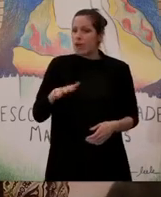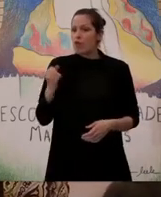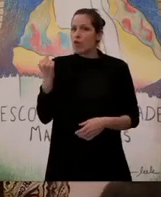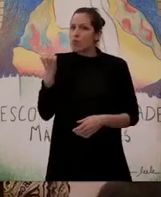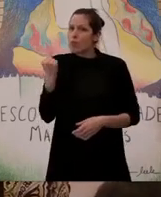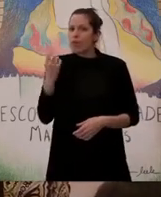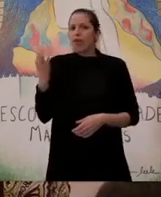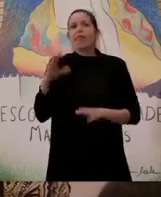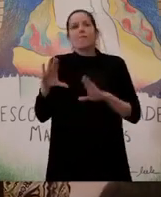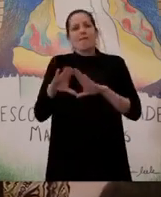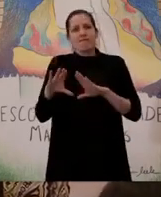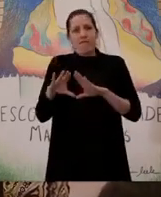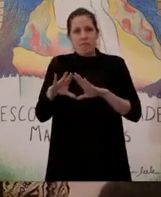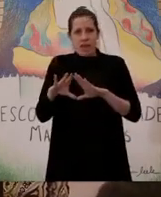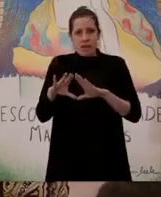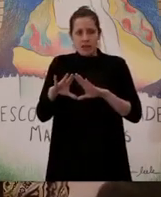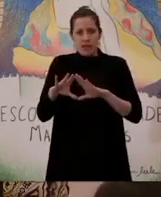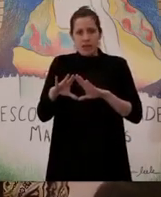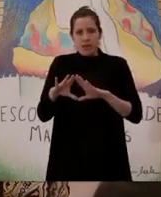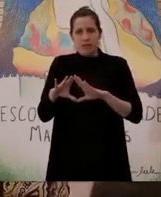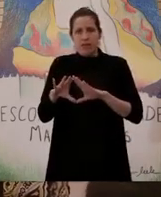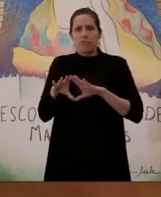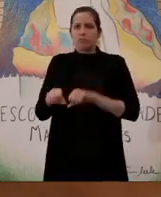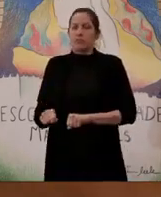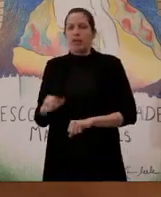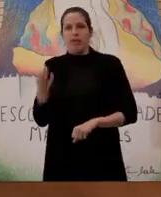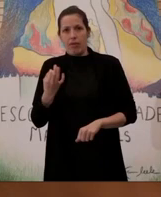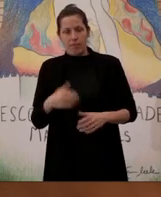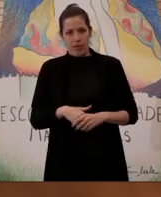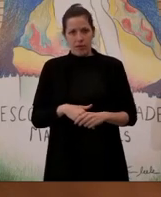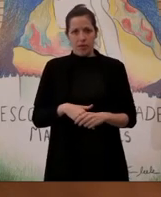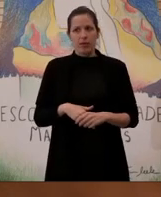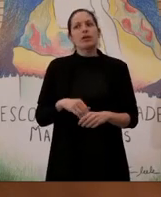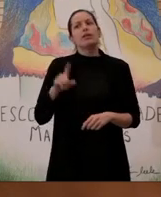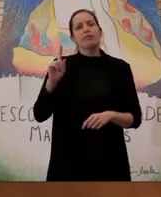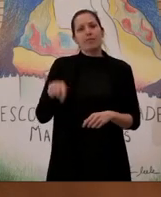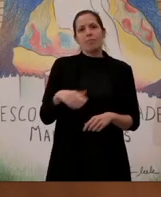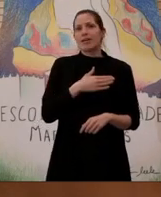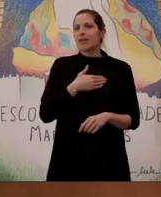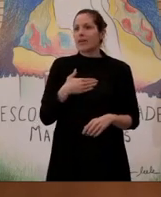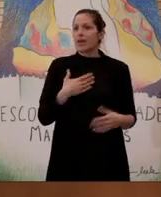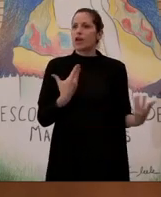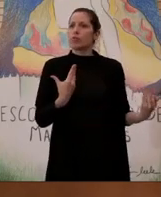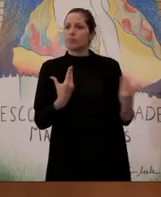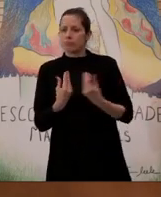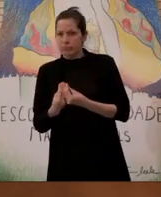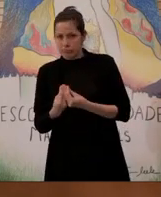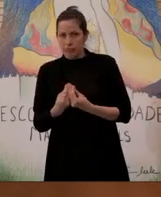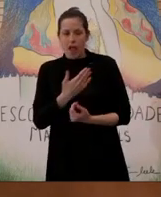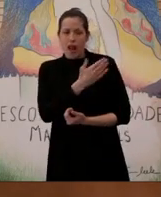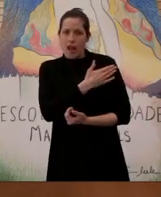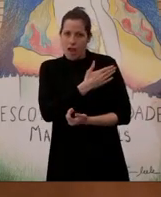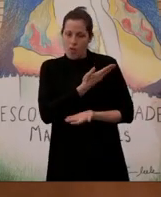ser todas conscientes de que están ahí estar con ellas y no meter yo dedo No yo estar con ellas